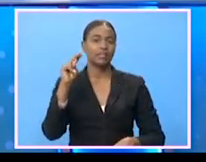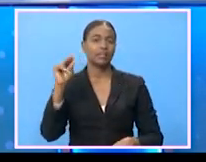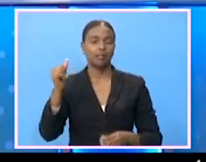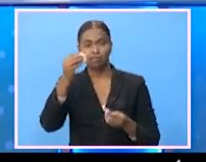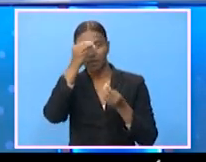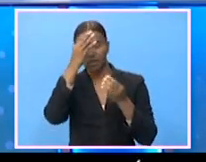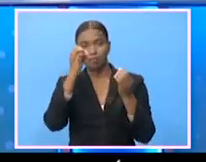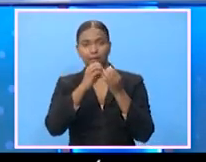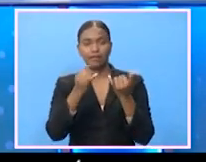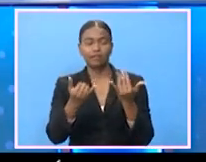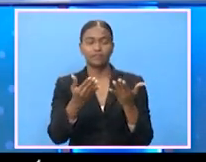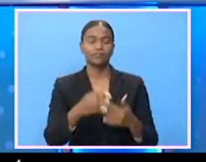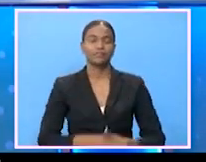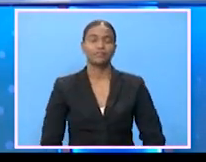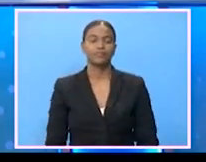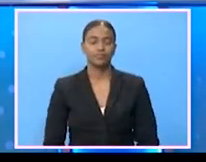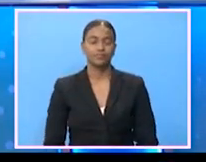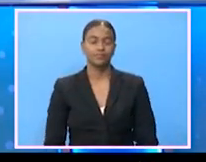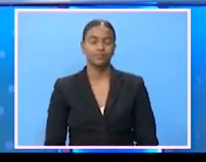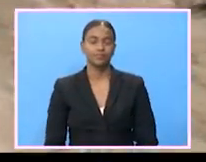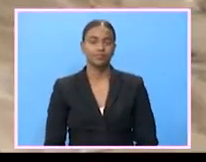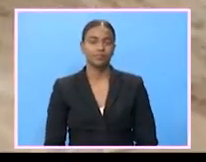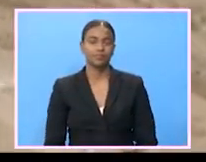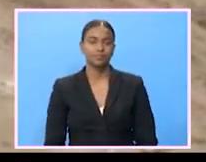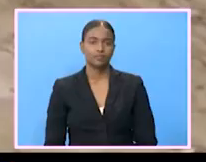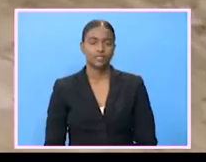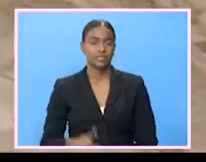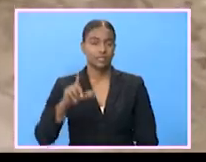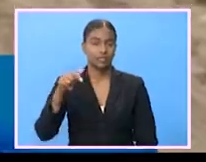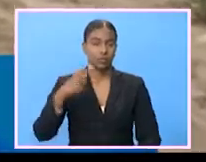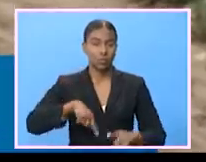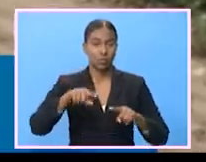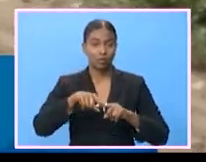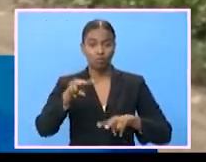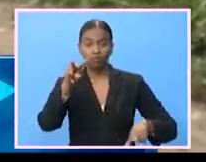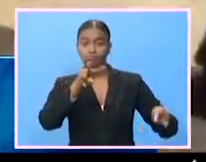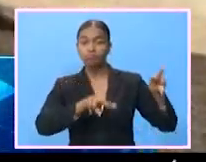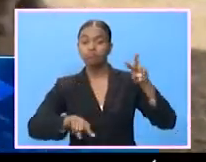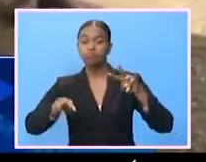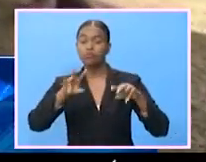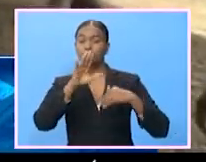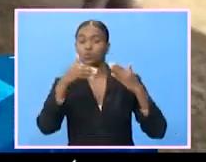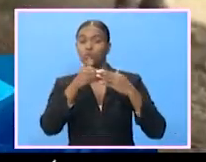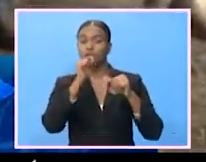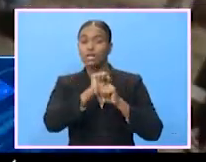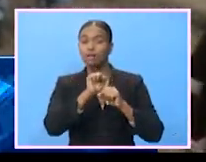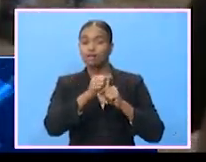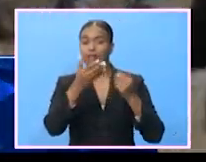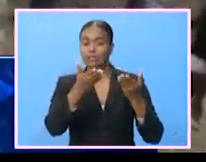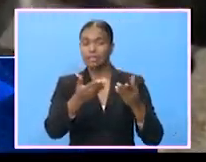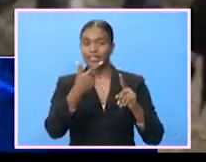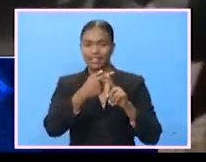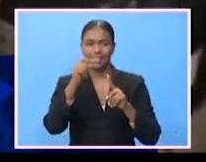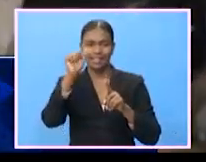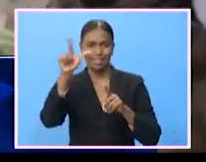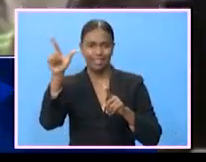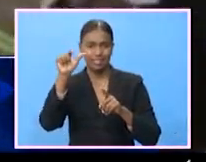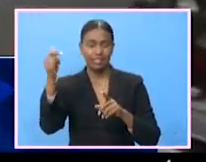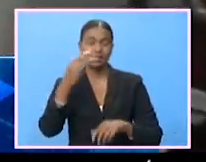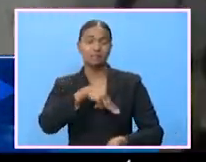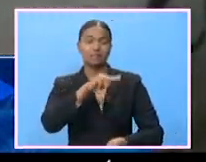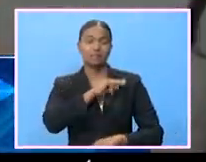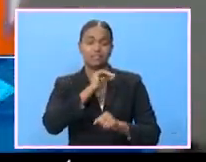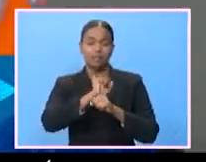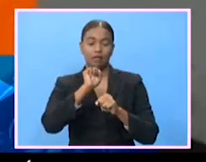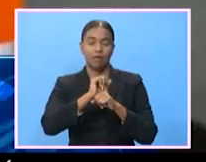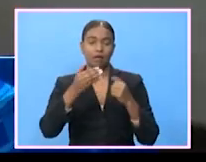los detalles a continuación. Luego de supervisar los trabajos que se ejecutan en la circunvalación de Los Alcarrizos, el ministro de